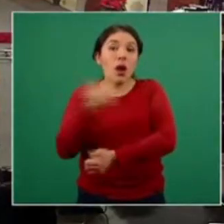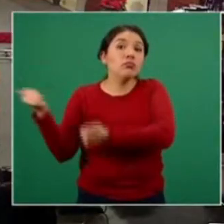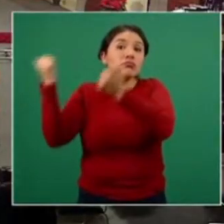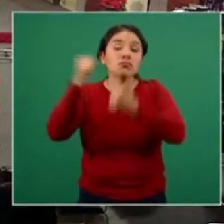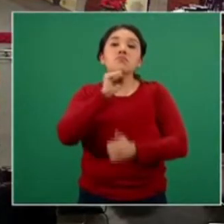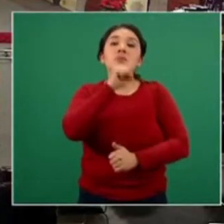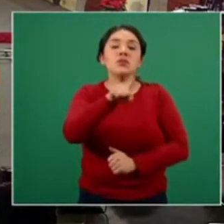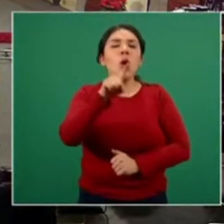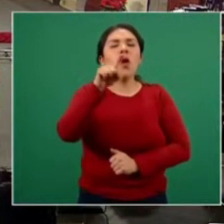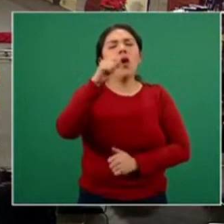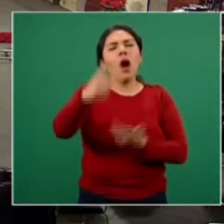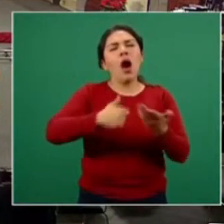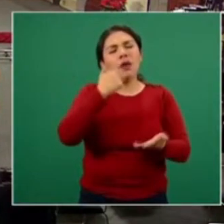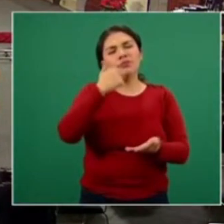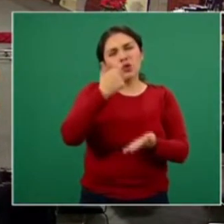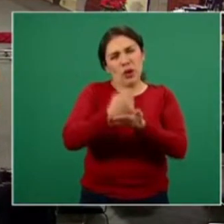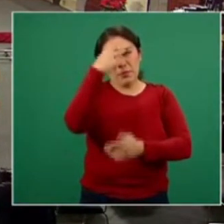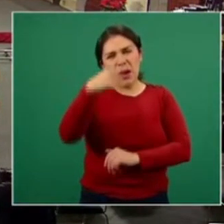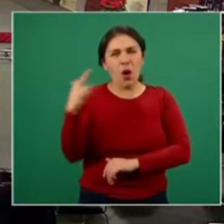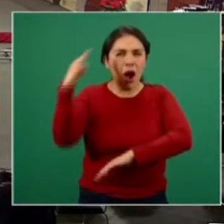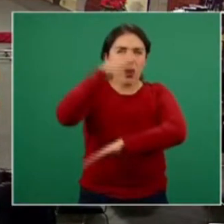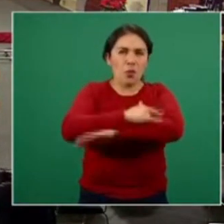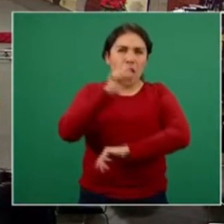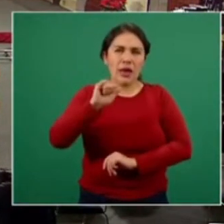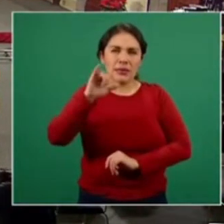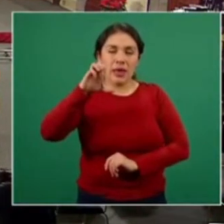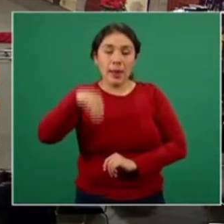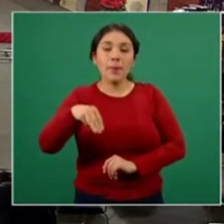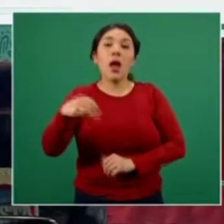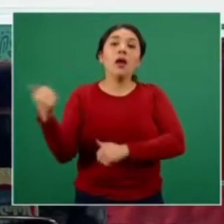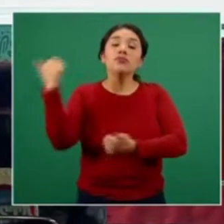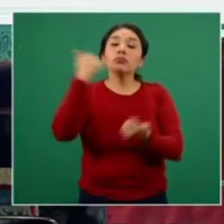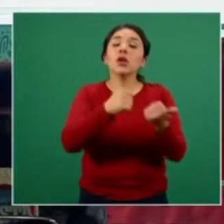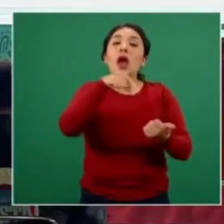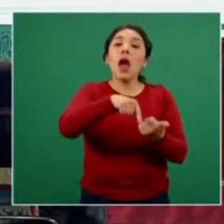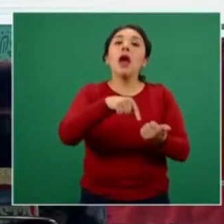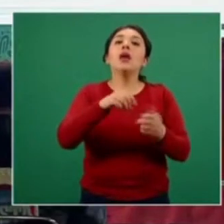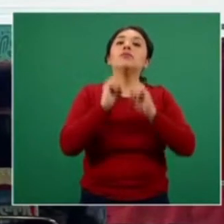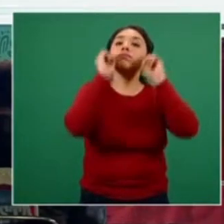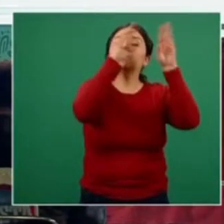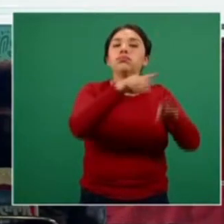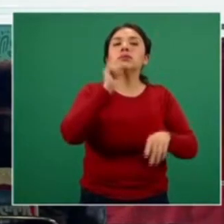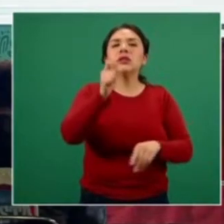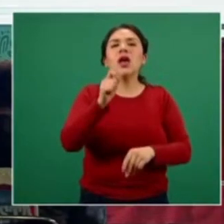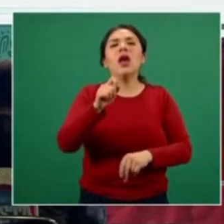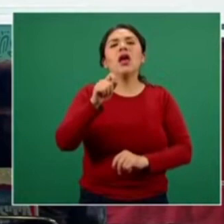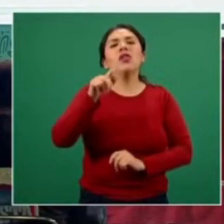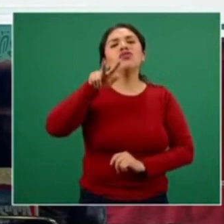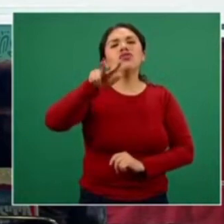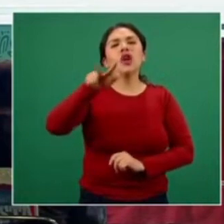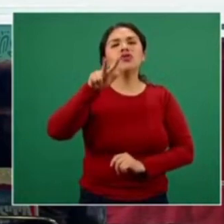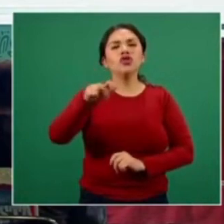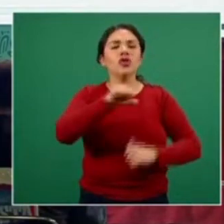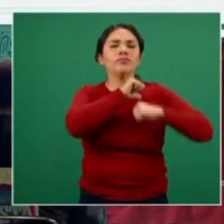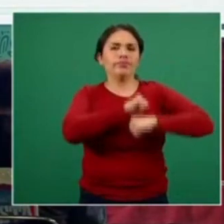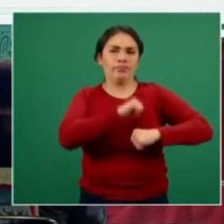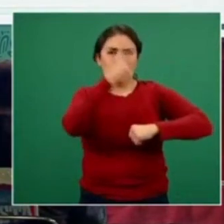Aeropuerto Internacional de la Ciudad de México, fueron transferidas a la sede del 18º